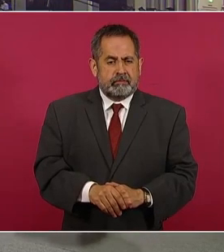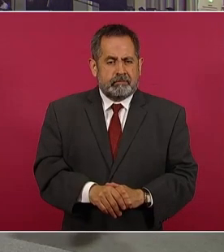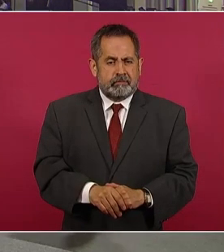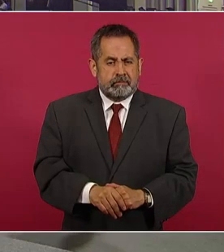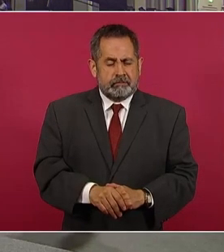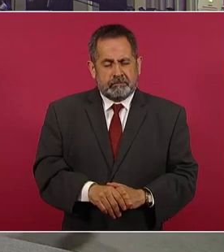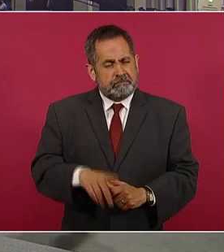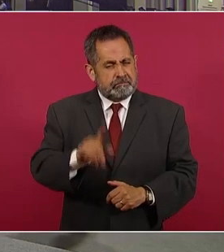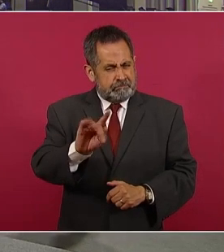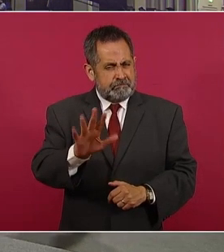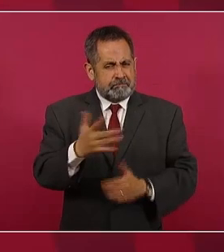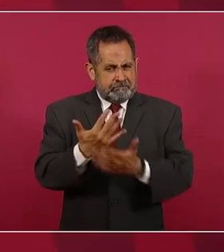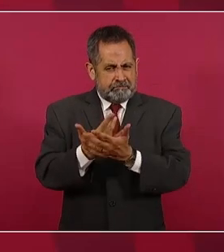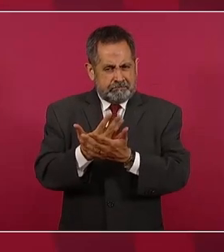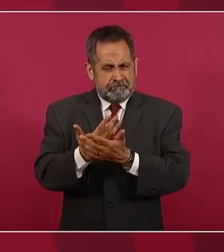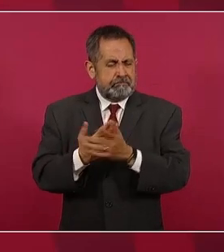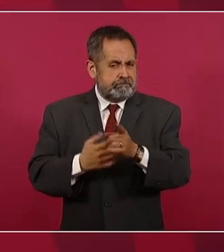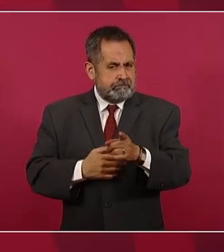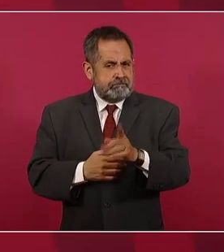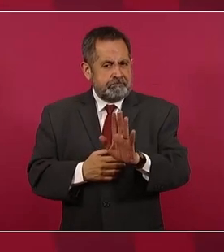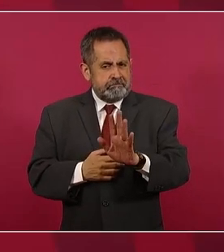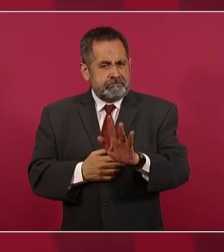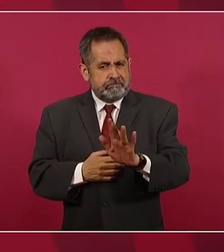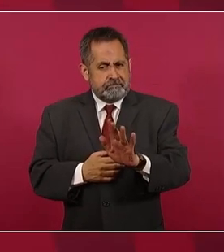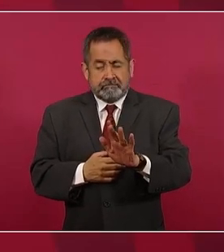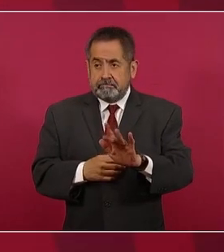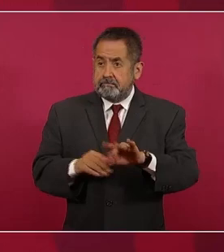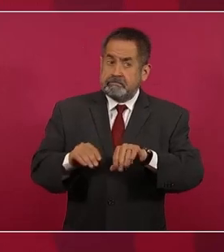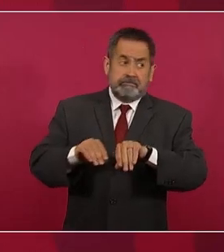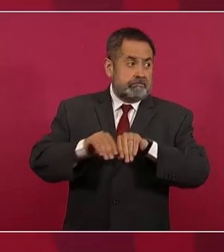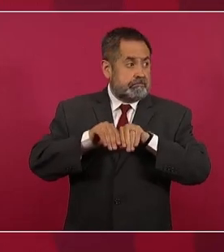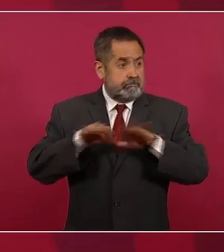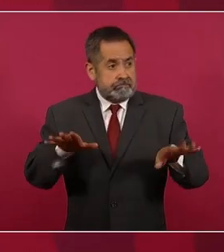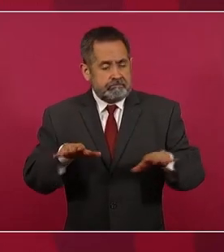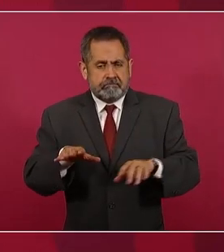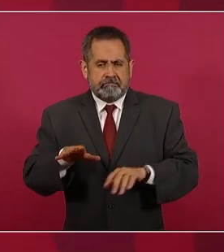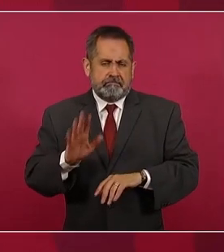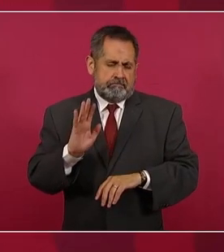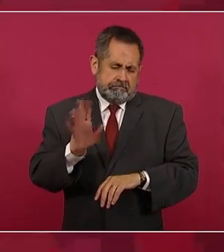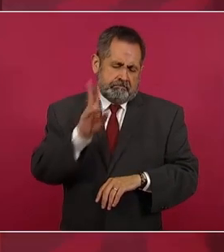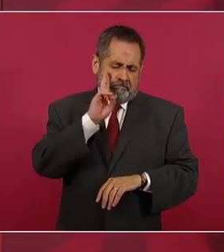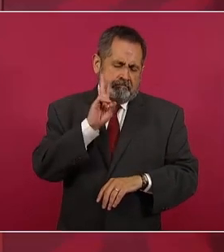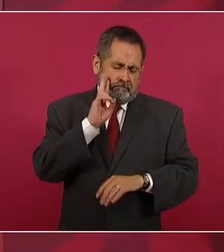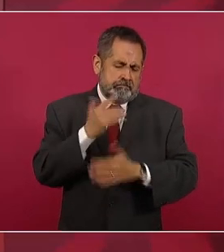Vamos a esperar cuando se dé a conocer lo de